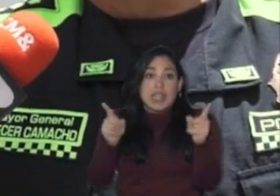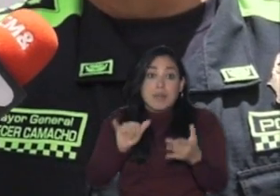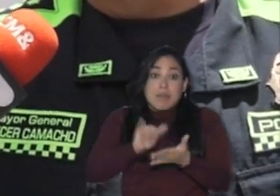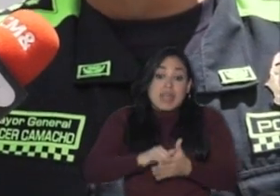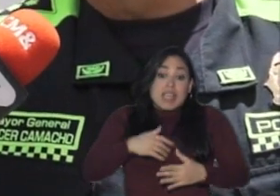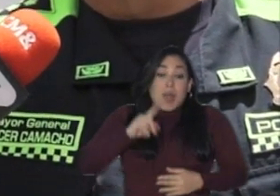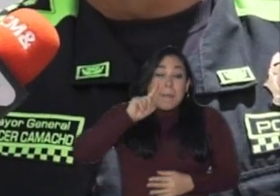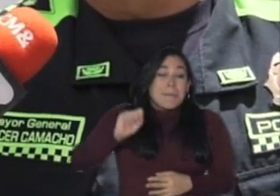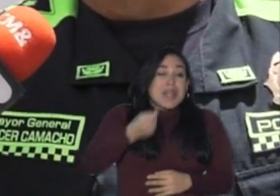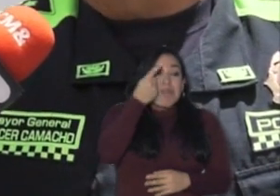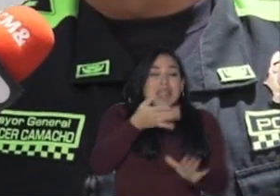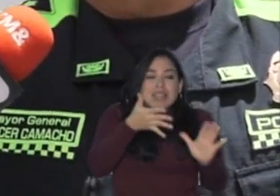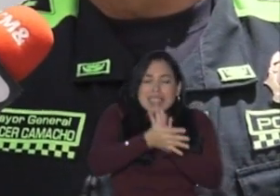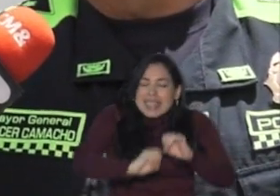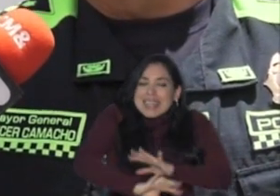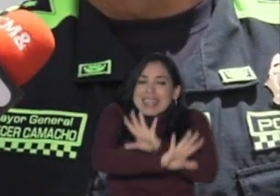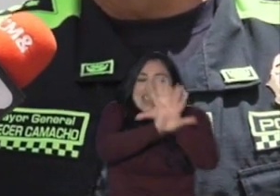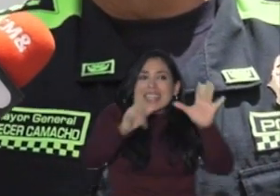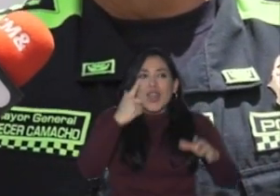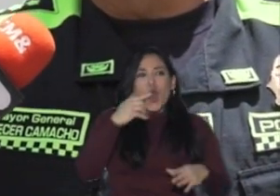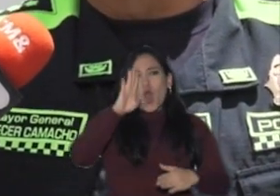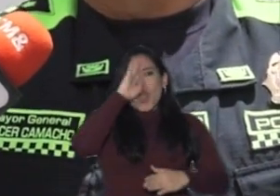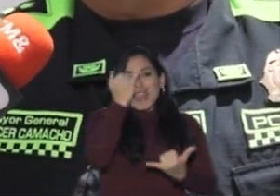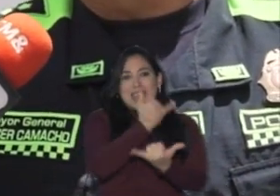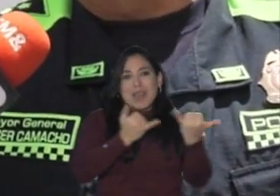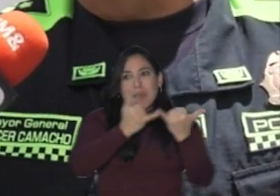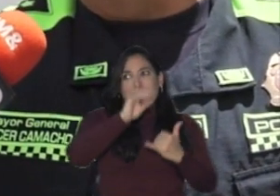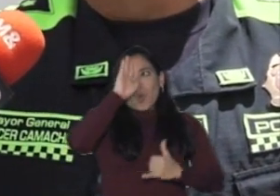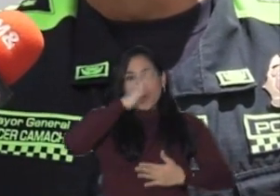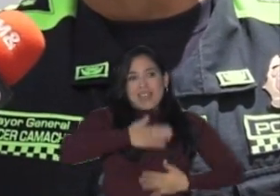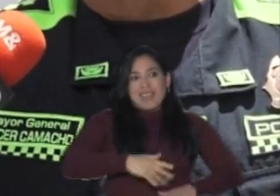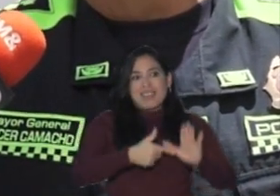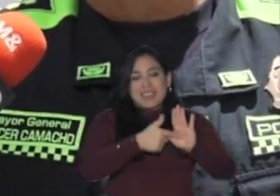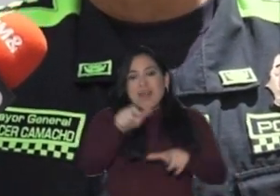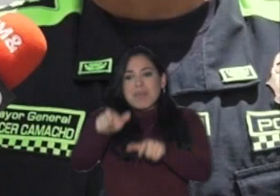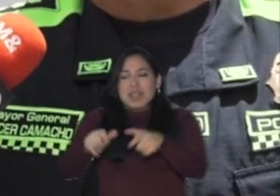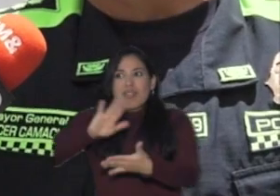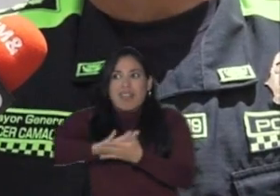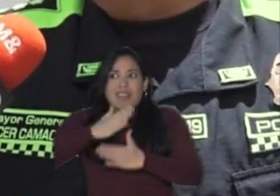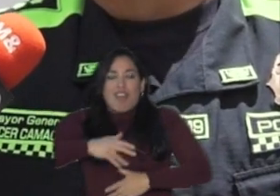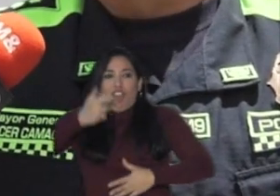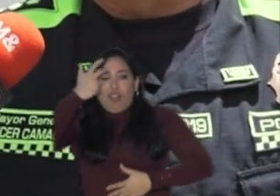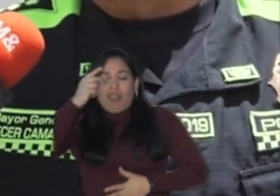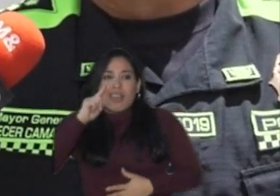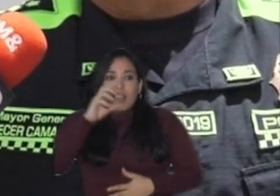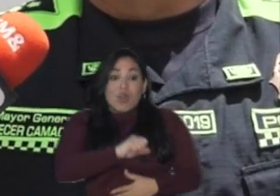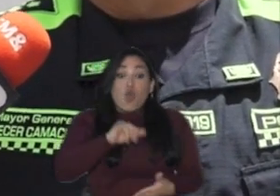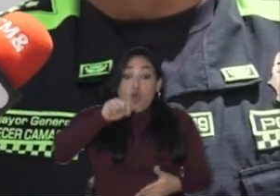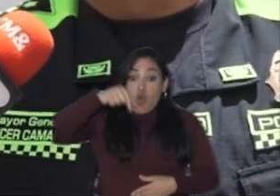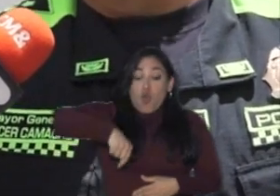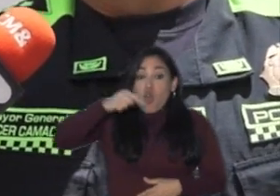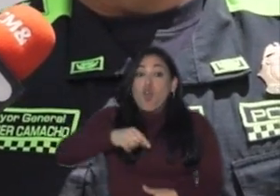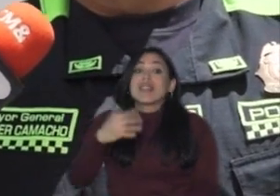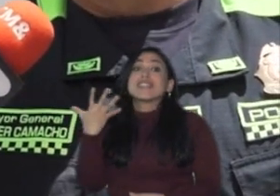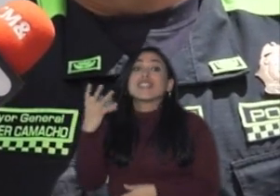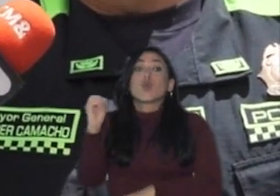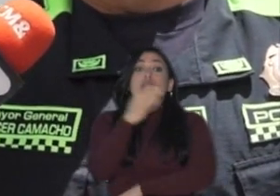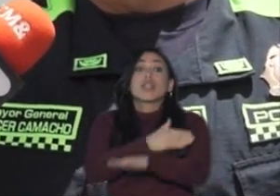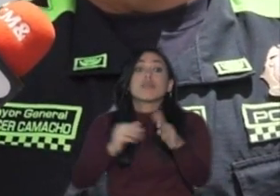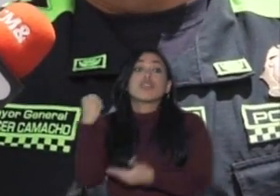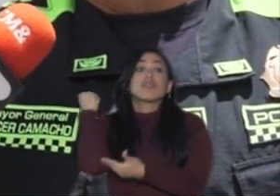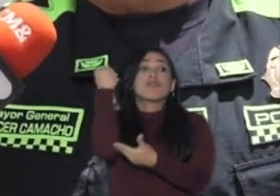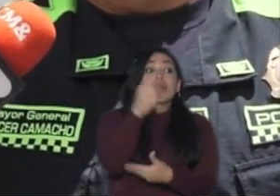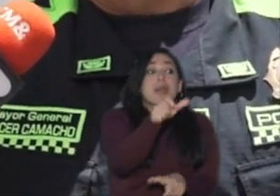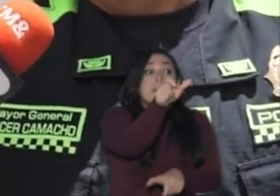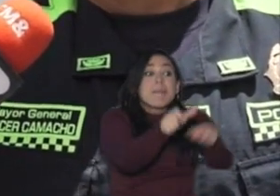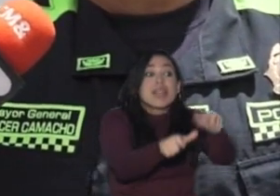nuestra prioridad esclarecer el hecho por la imagen de la Policía Nacional, por la tranquilidad de los ciudadanos. Incluso hoy estamos ofreciendo hasta 50 millones de pesos a